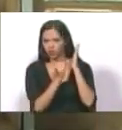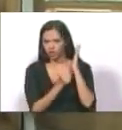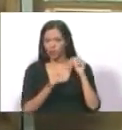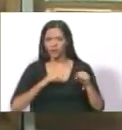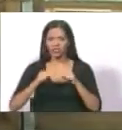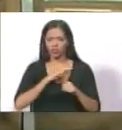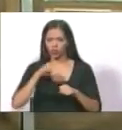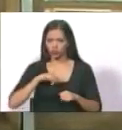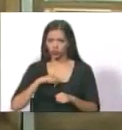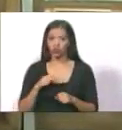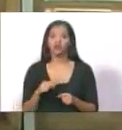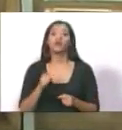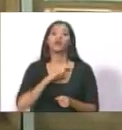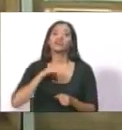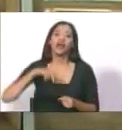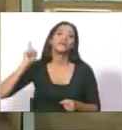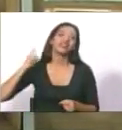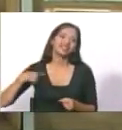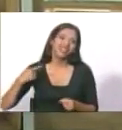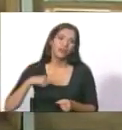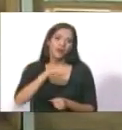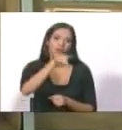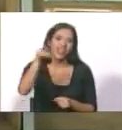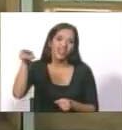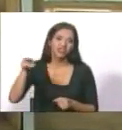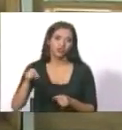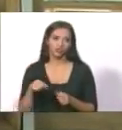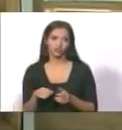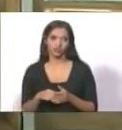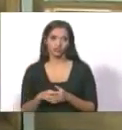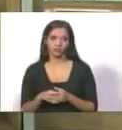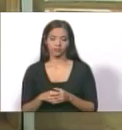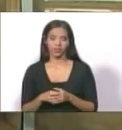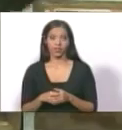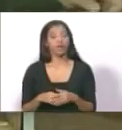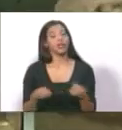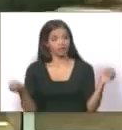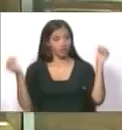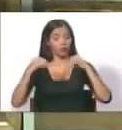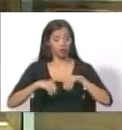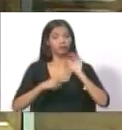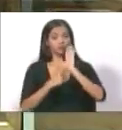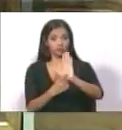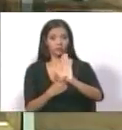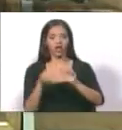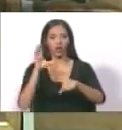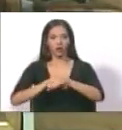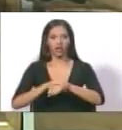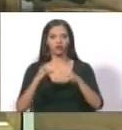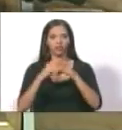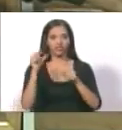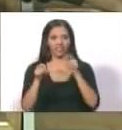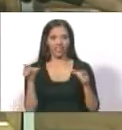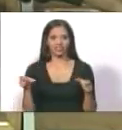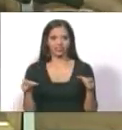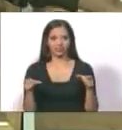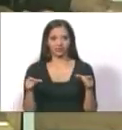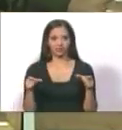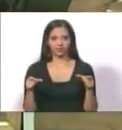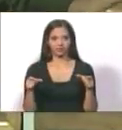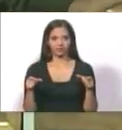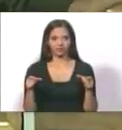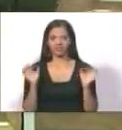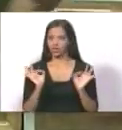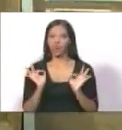Nosotros también tenemos los de ellos. Y tal cual lo hemos demostrado capturando a toda esta gente. Tal